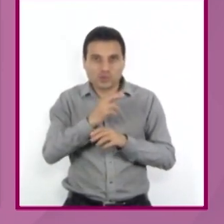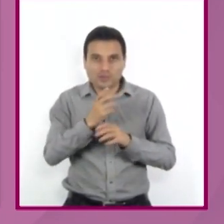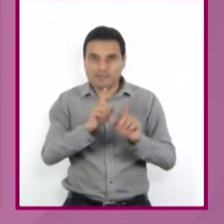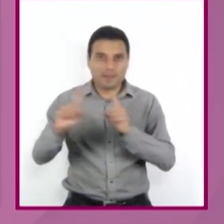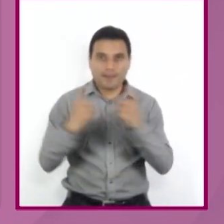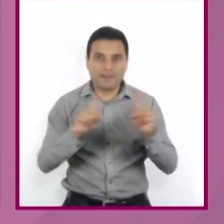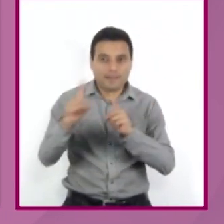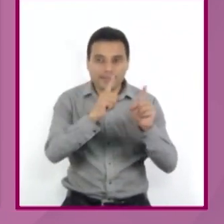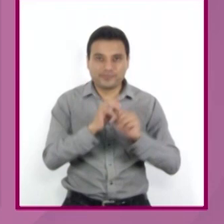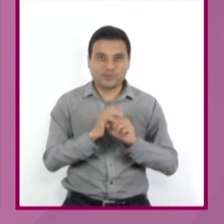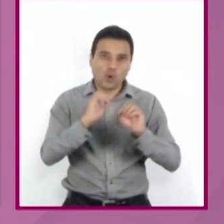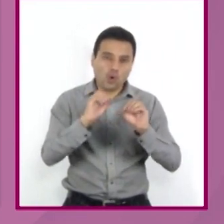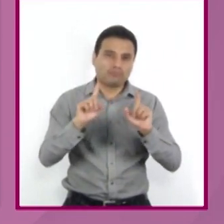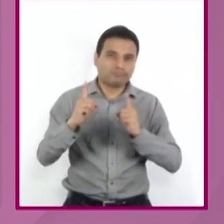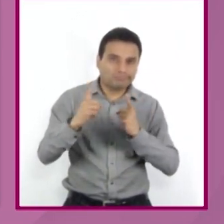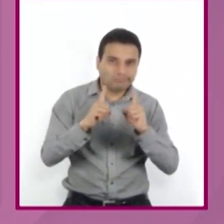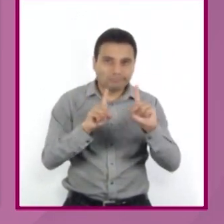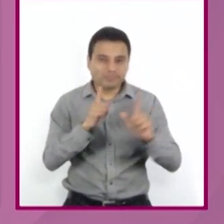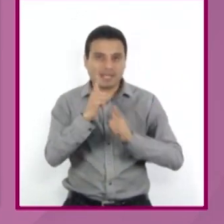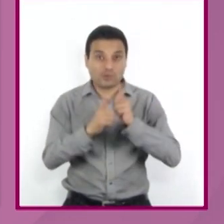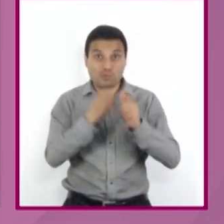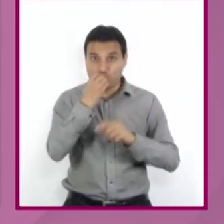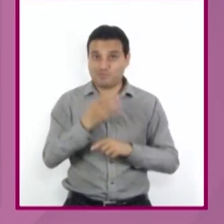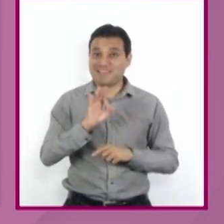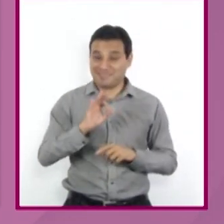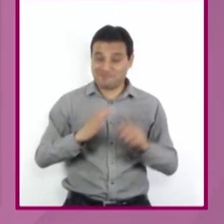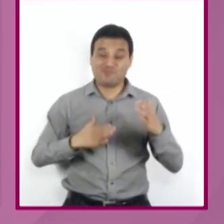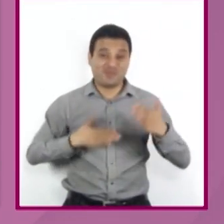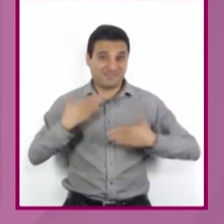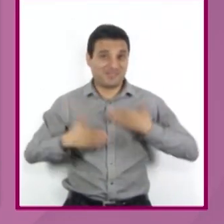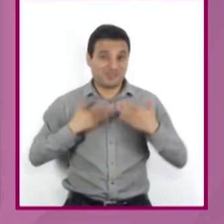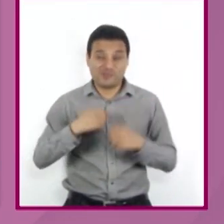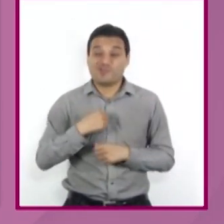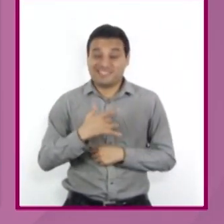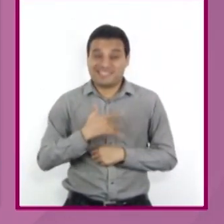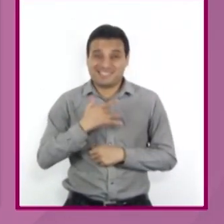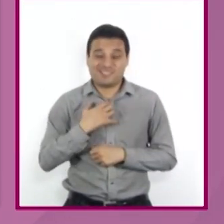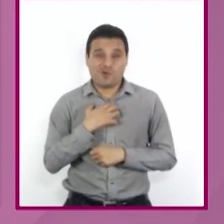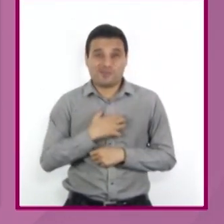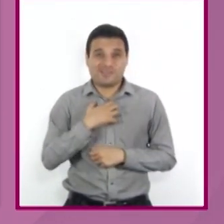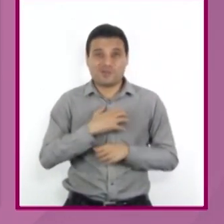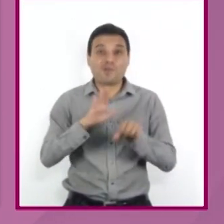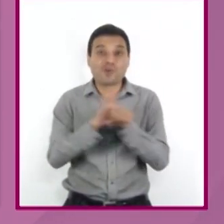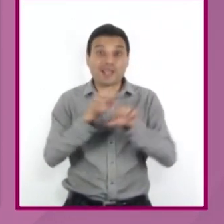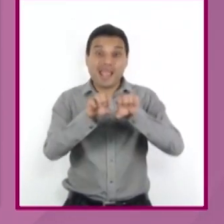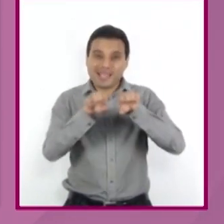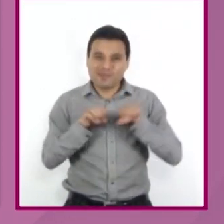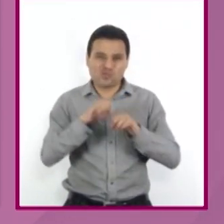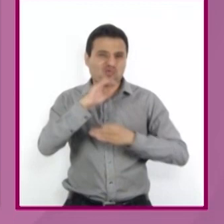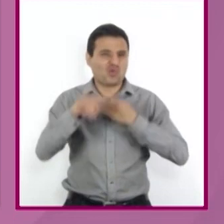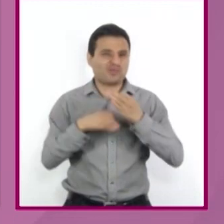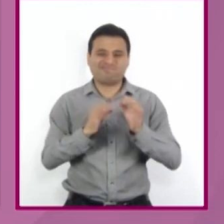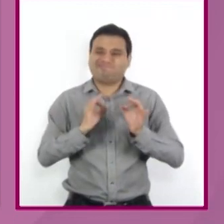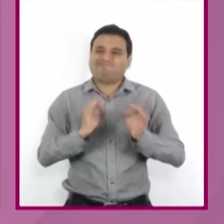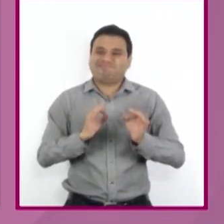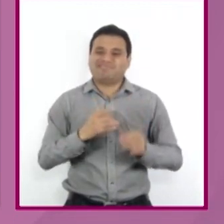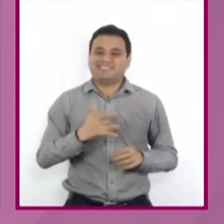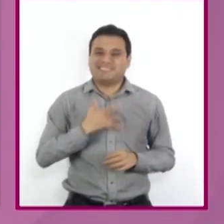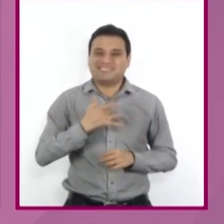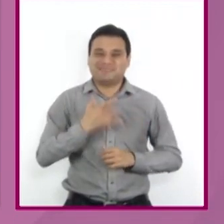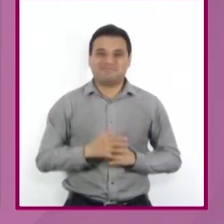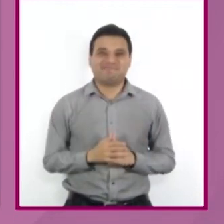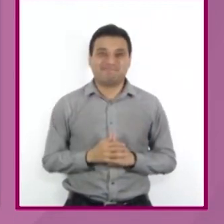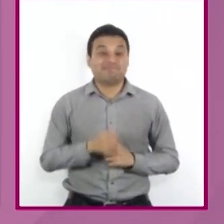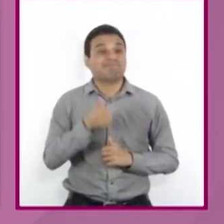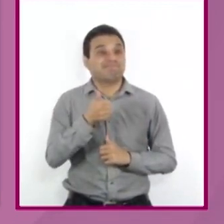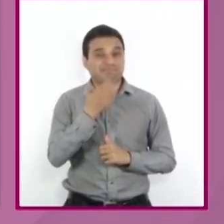desplazamientos. Cuando variamos los ritmos fue muy divertido. La verdad yo me sentí contento porque mi equipo quedó satisfecho con la presentación. Muy